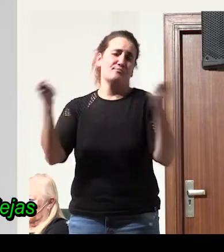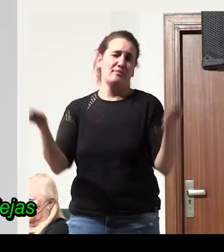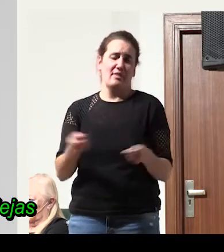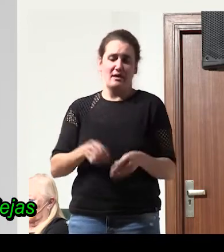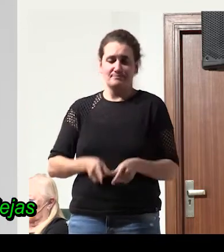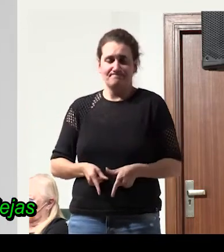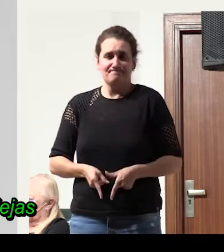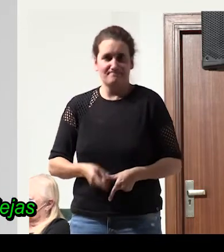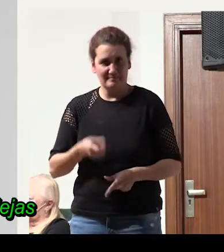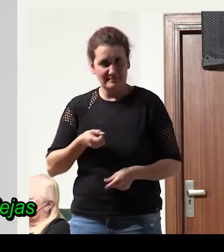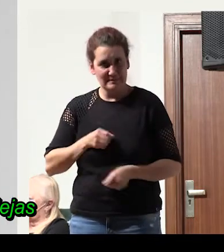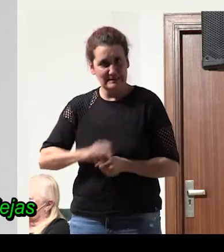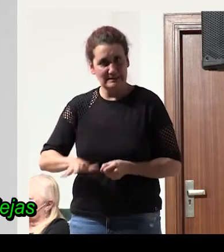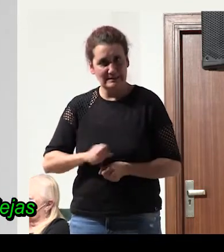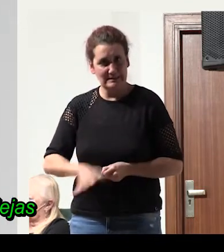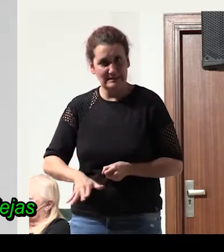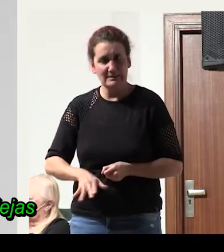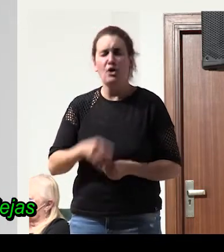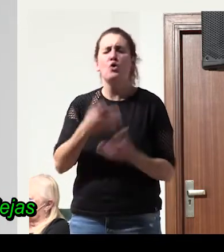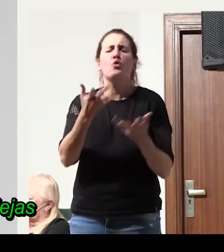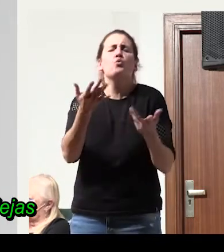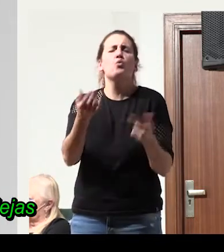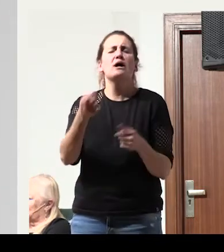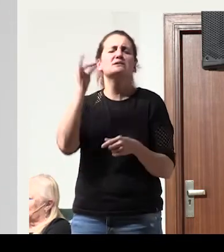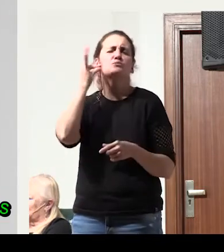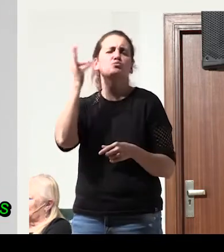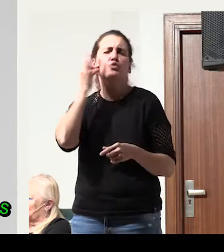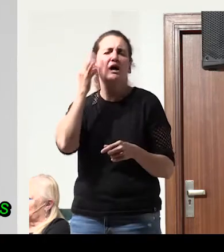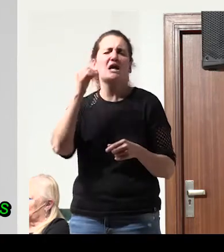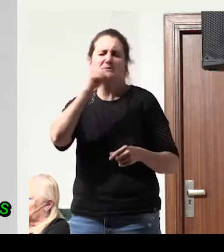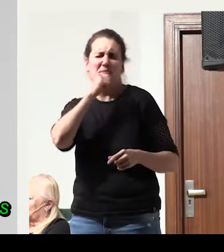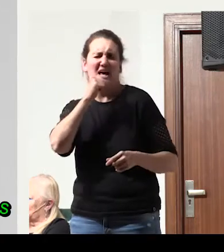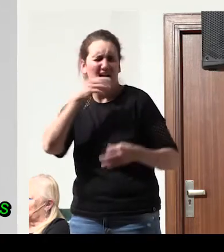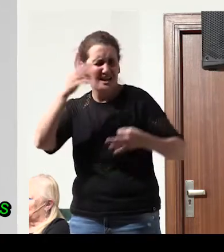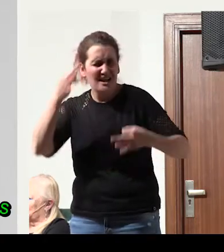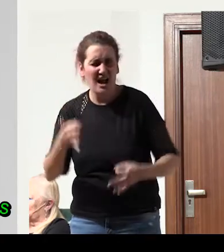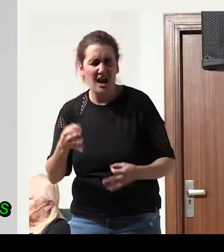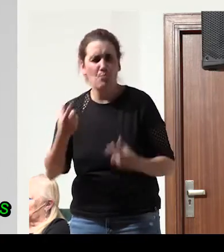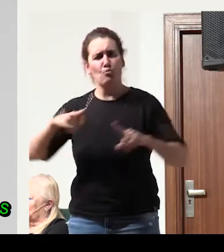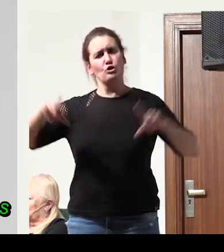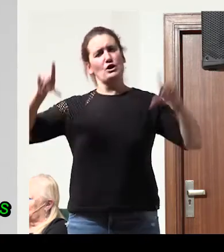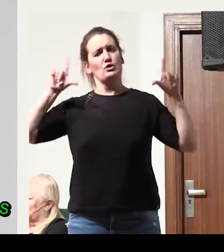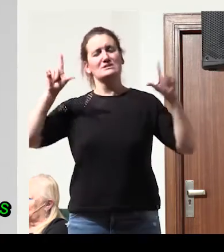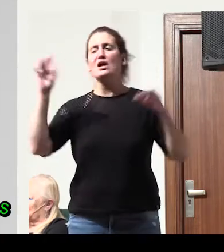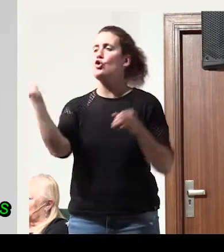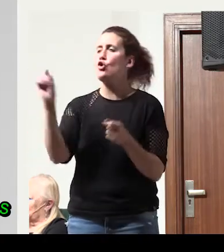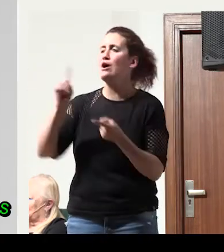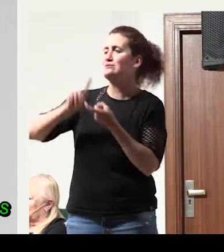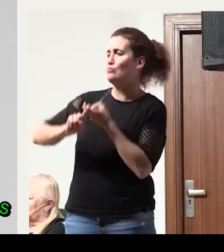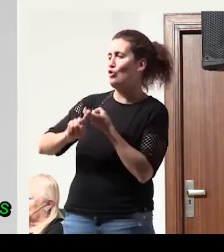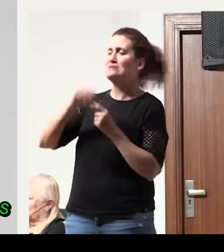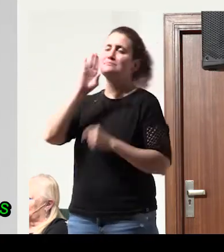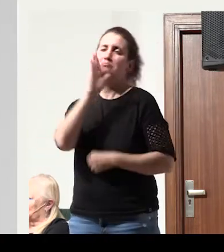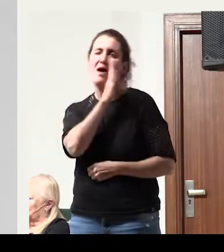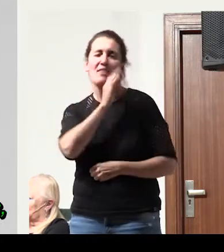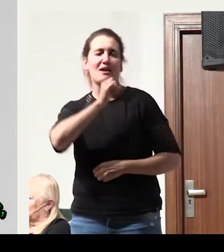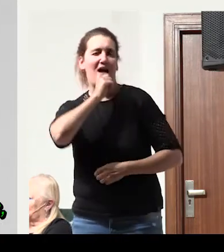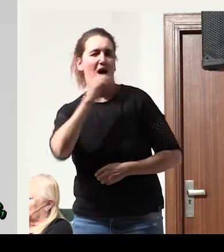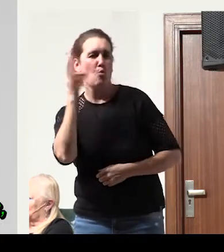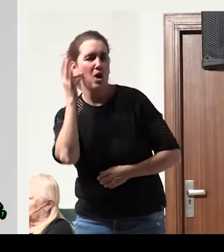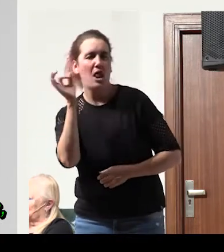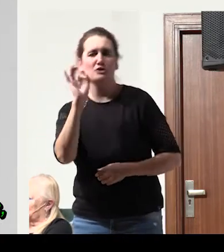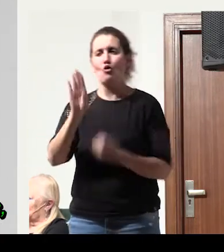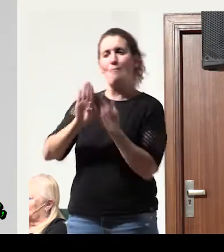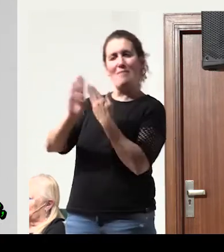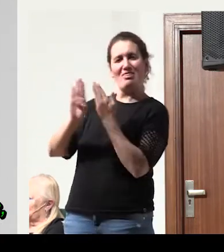mujeres realmente viejas son protagonistas, no esposas, madres, abuelas o vecinas de nadie, en